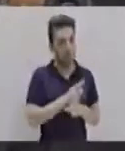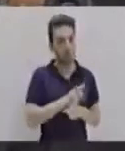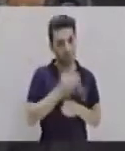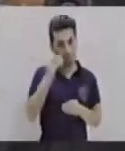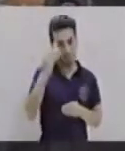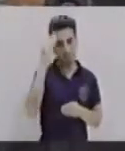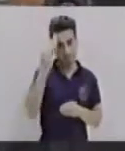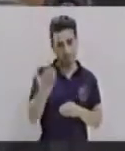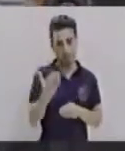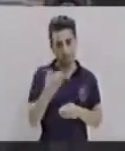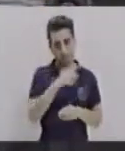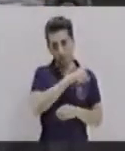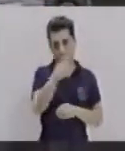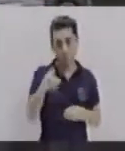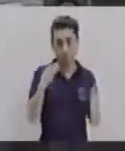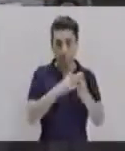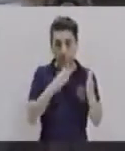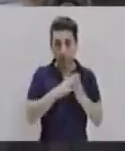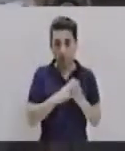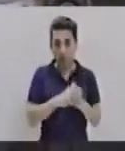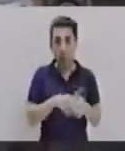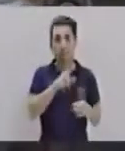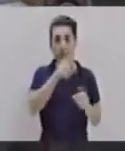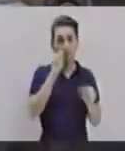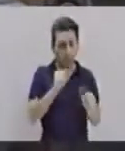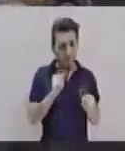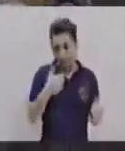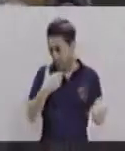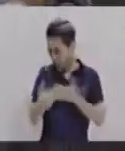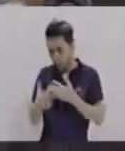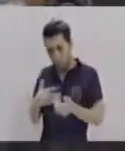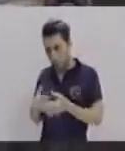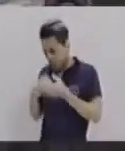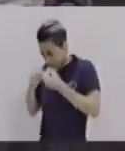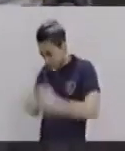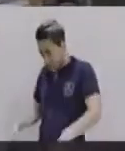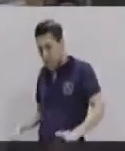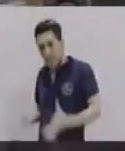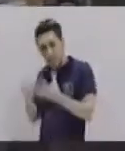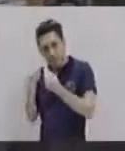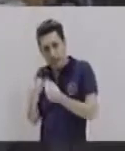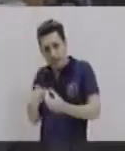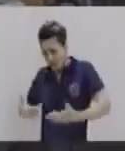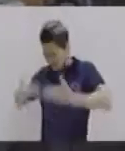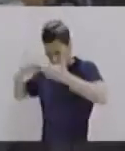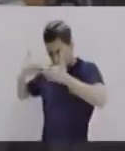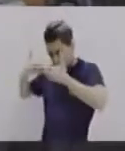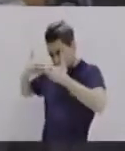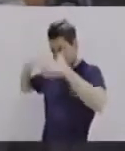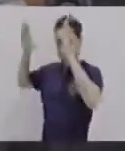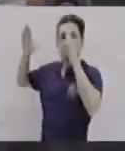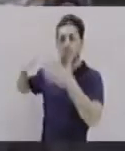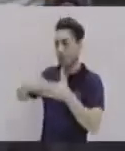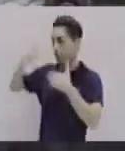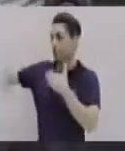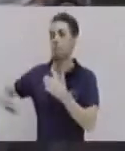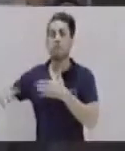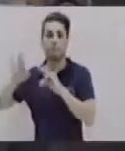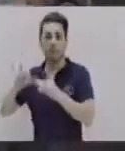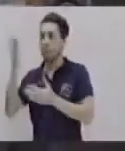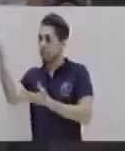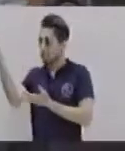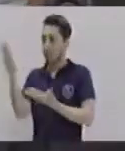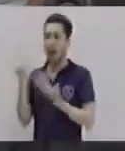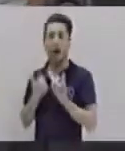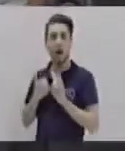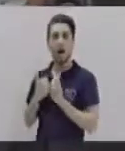licenciada, muchísimas gracias. Y ustedes en casa tengan el valor de perder esos miedos, de quitar esas barreras, de pasar los obstáculos y pedir ayuda.